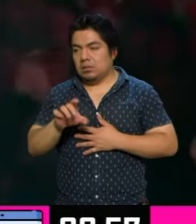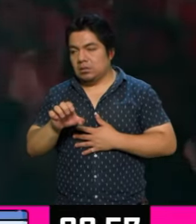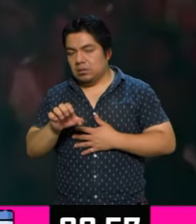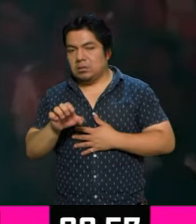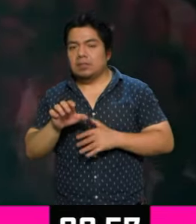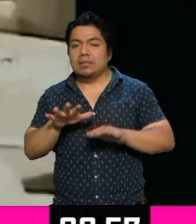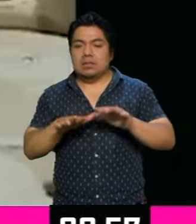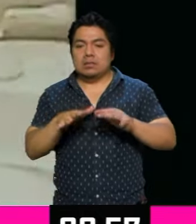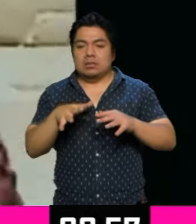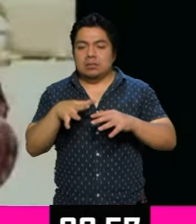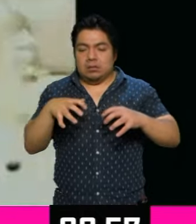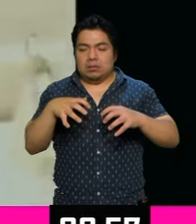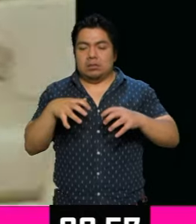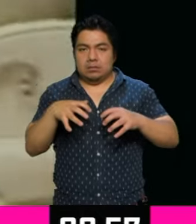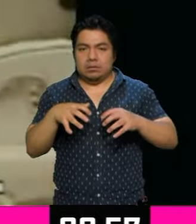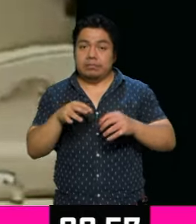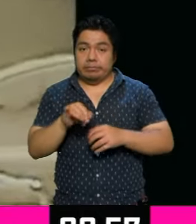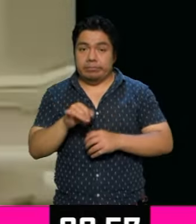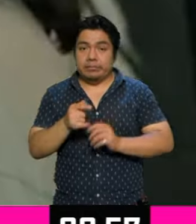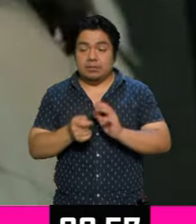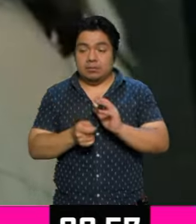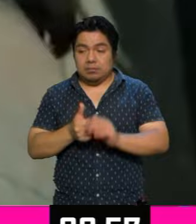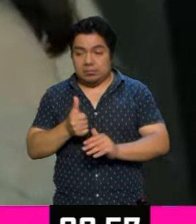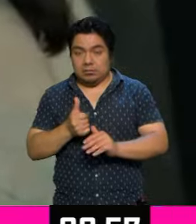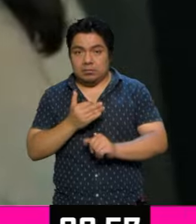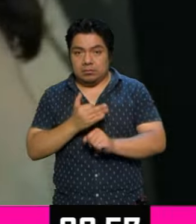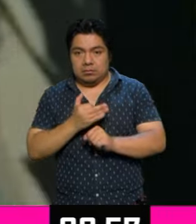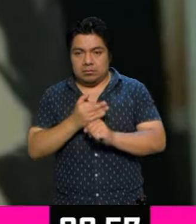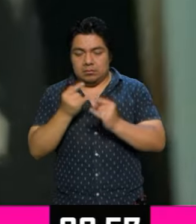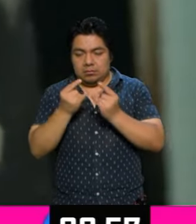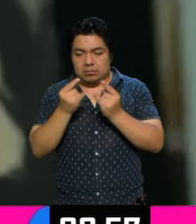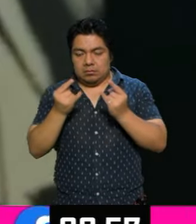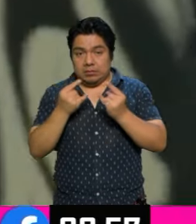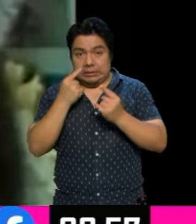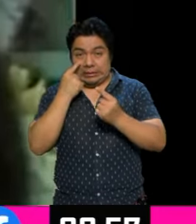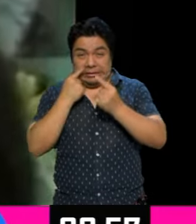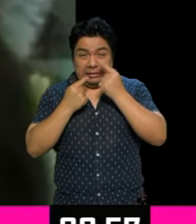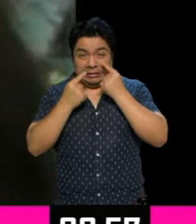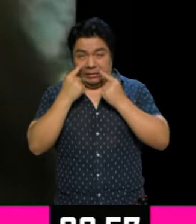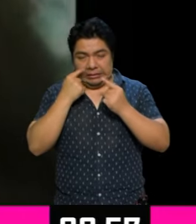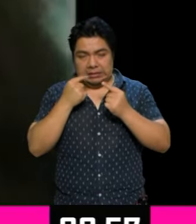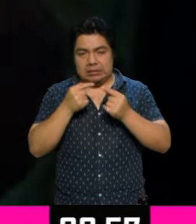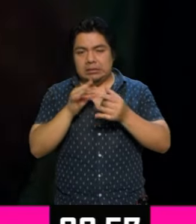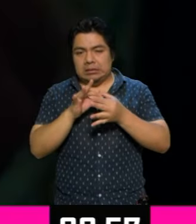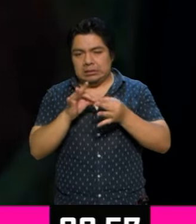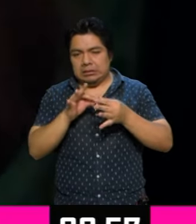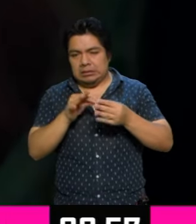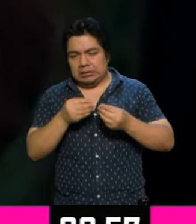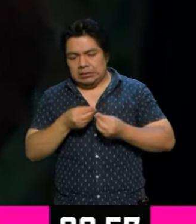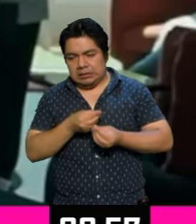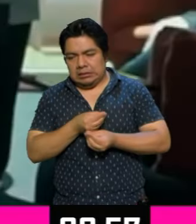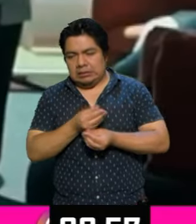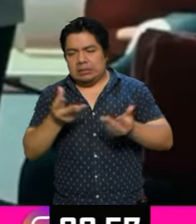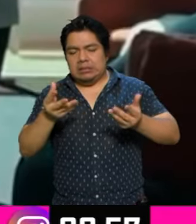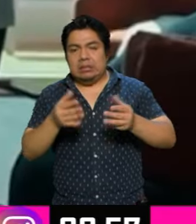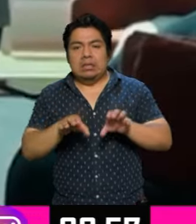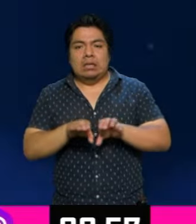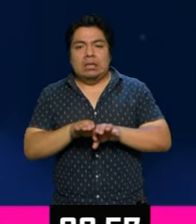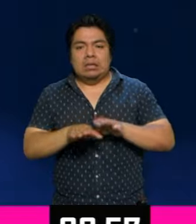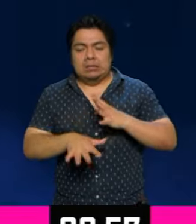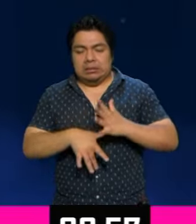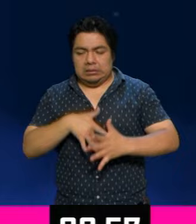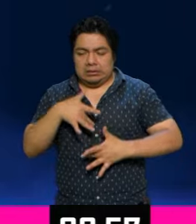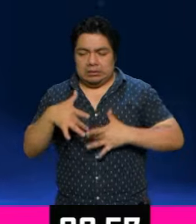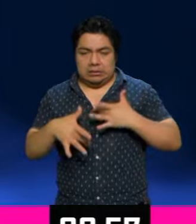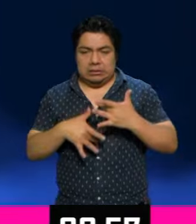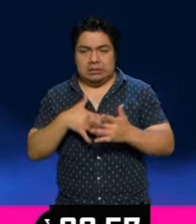en la vida completamente. Entonces, por primera vez en este documental la vamos a ver llorar, expresar lo que ha sentido, cómo es, o sea, lo tortuoso que ha